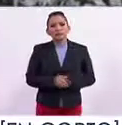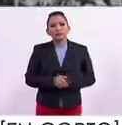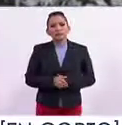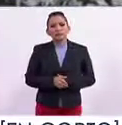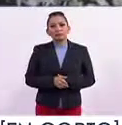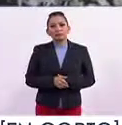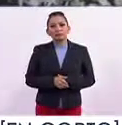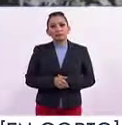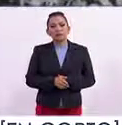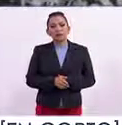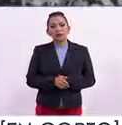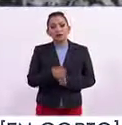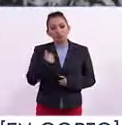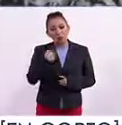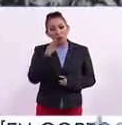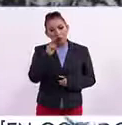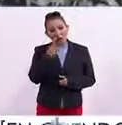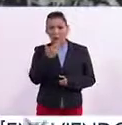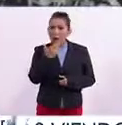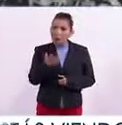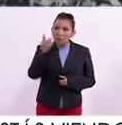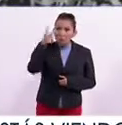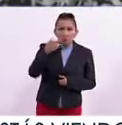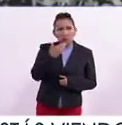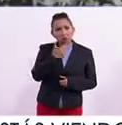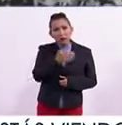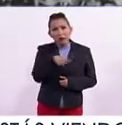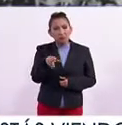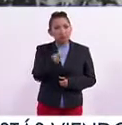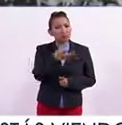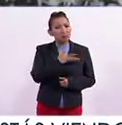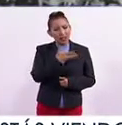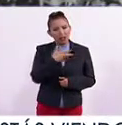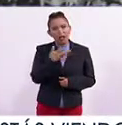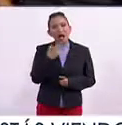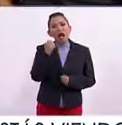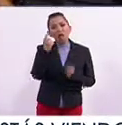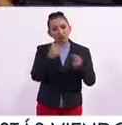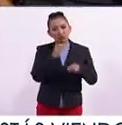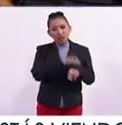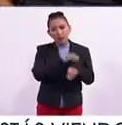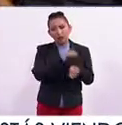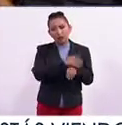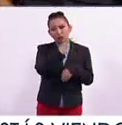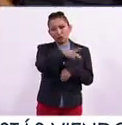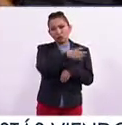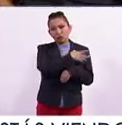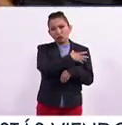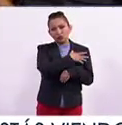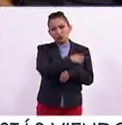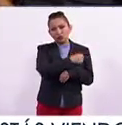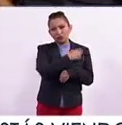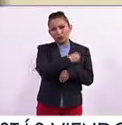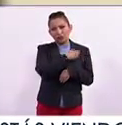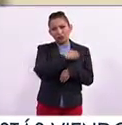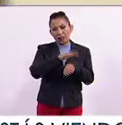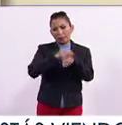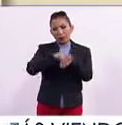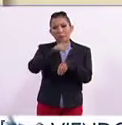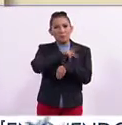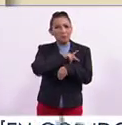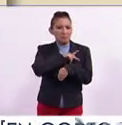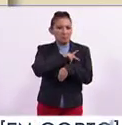encontré bien en México, tenía algunas amistades, hijos de los amigos de mi padre que